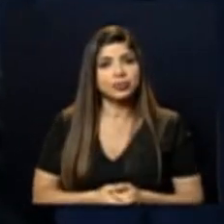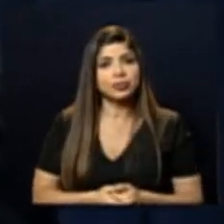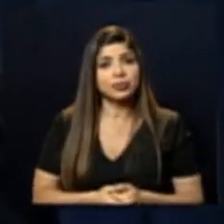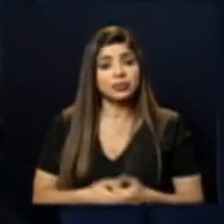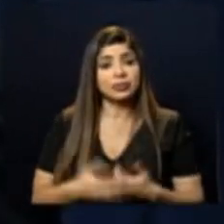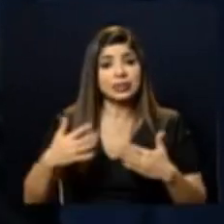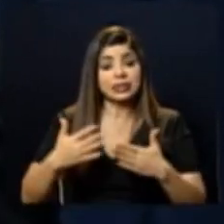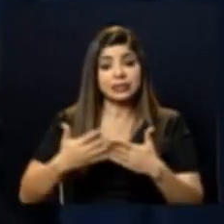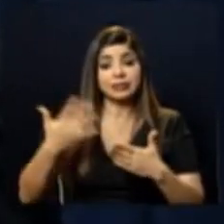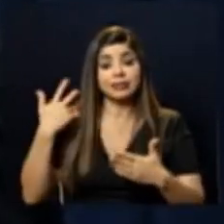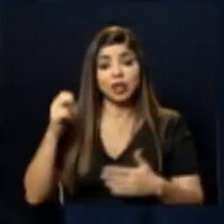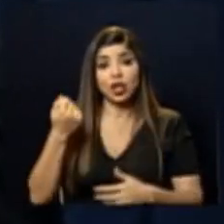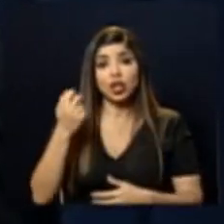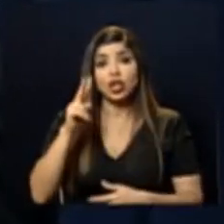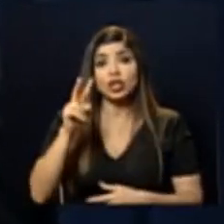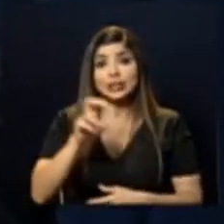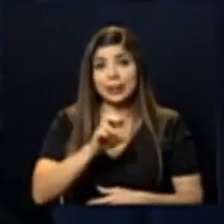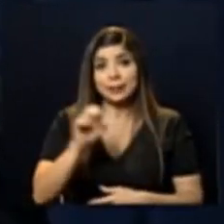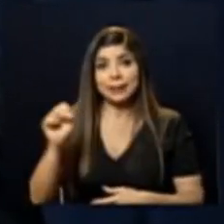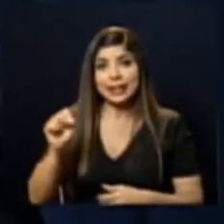Han pasado 12 meses,